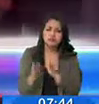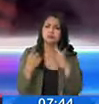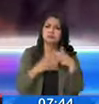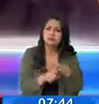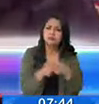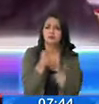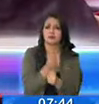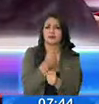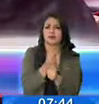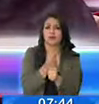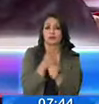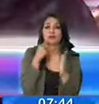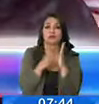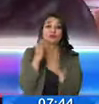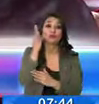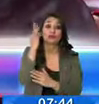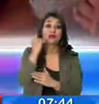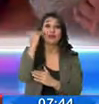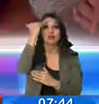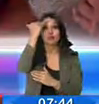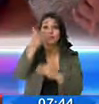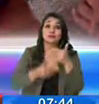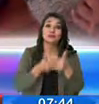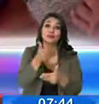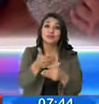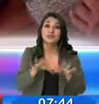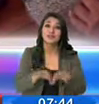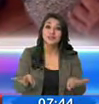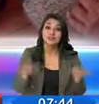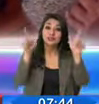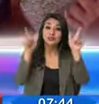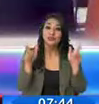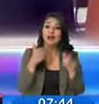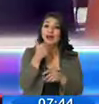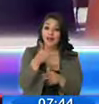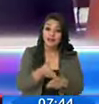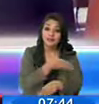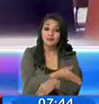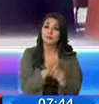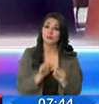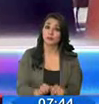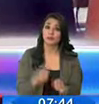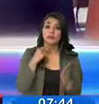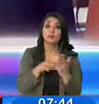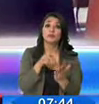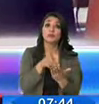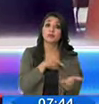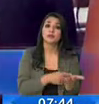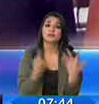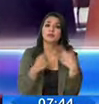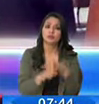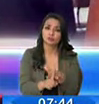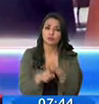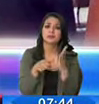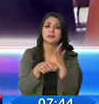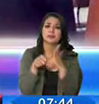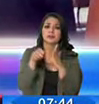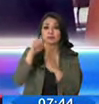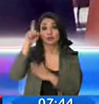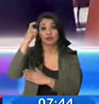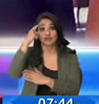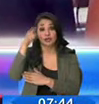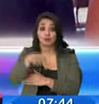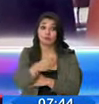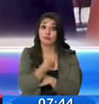laboral para casos de mujeres adultas en proceso de titulación media y superior. Hay programas inclusivos también del ministerio o del gobierno para